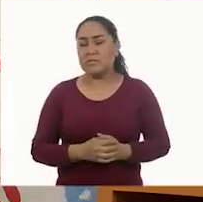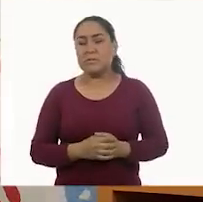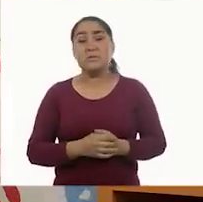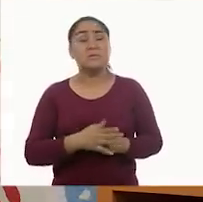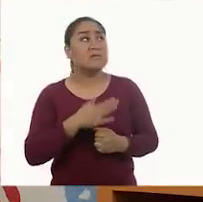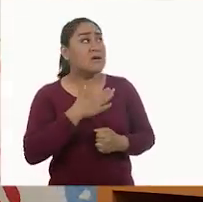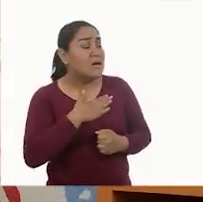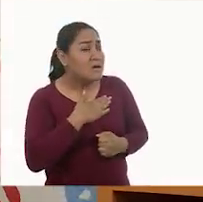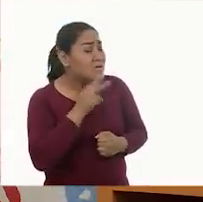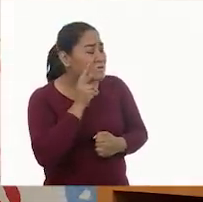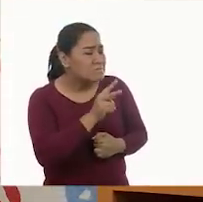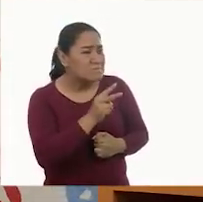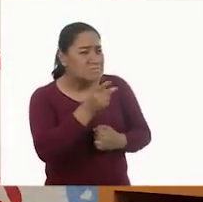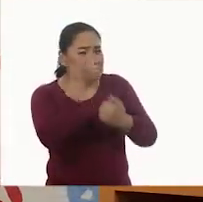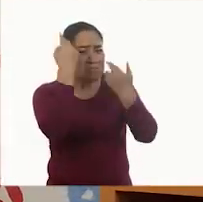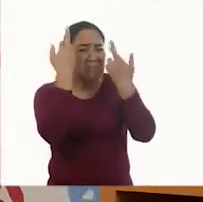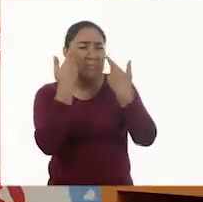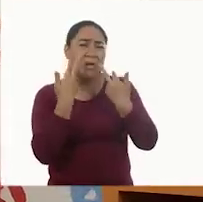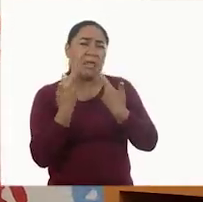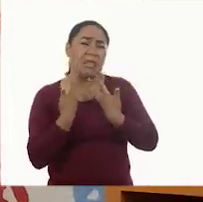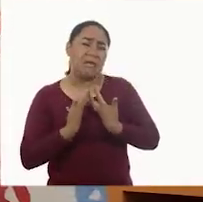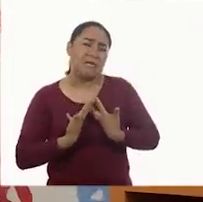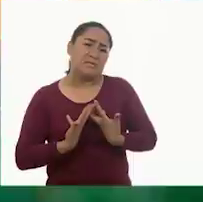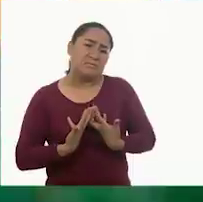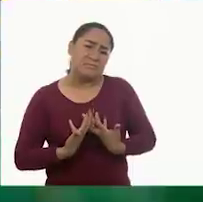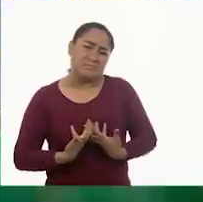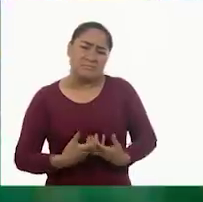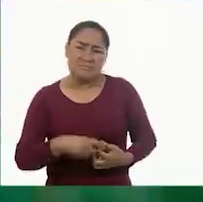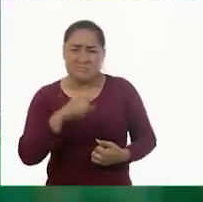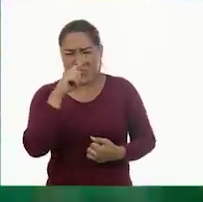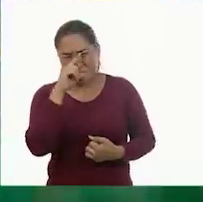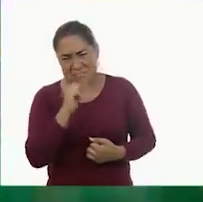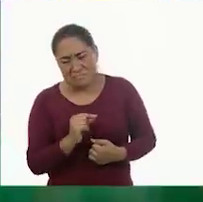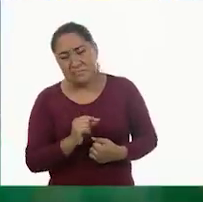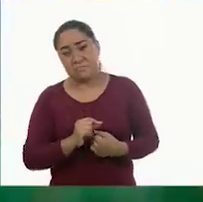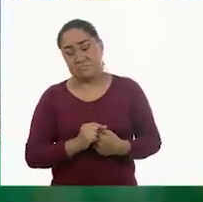alma rodaba por entre las patas de las bancas, decía Inés.